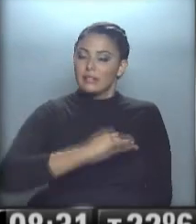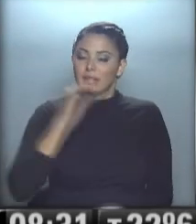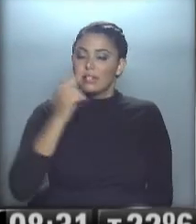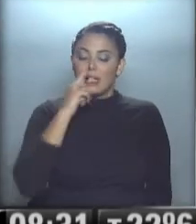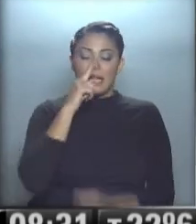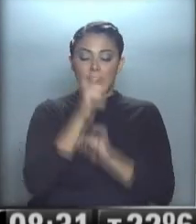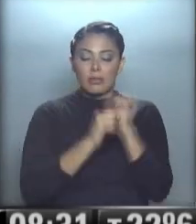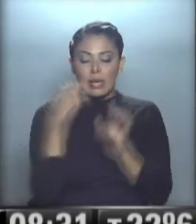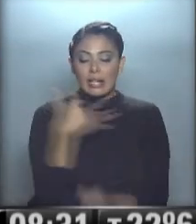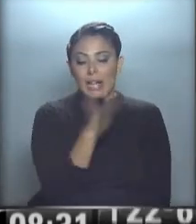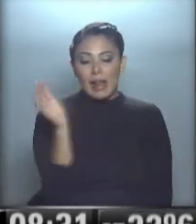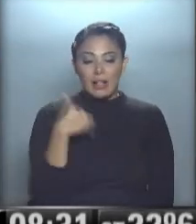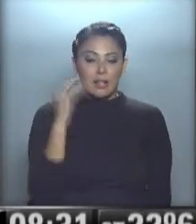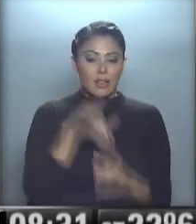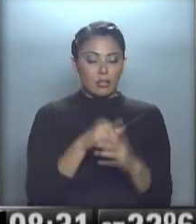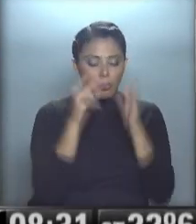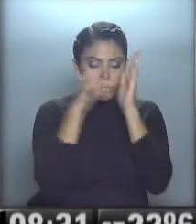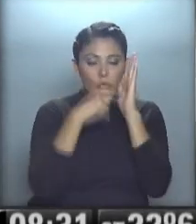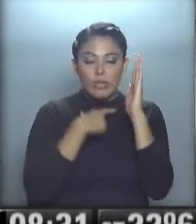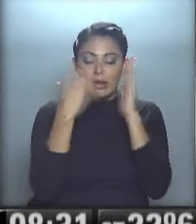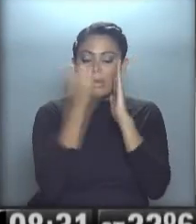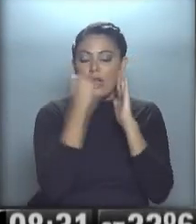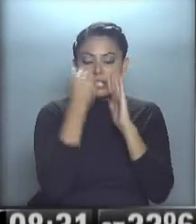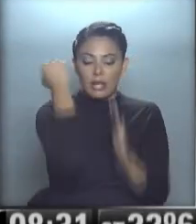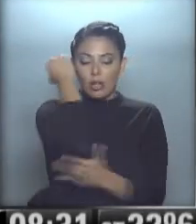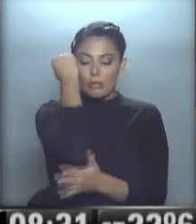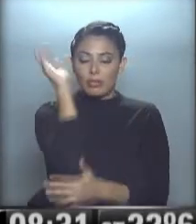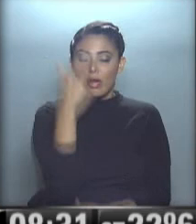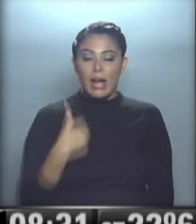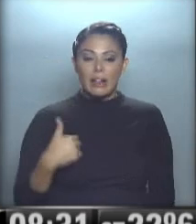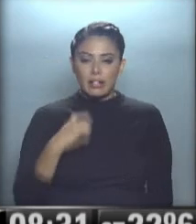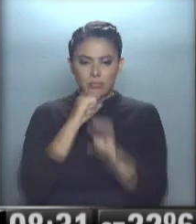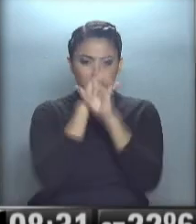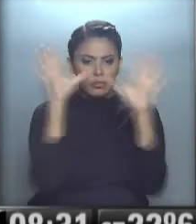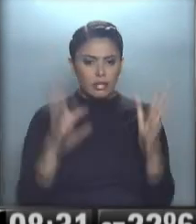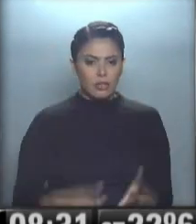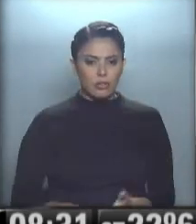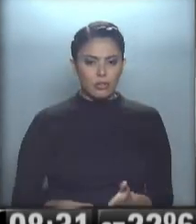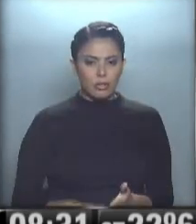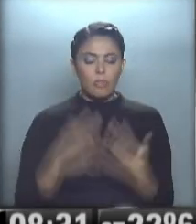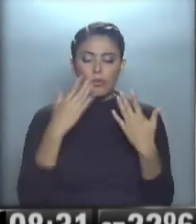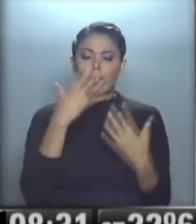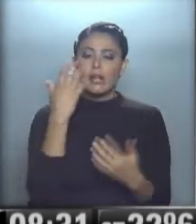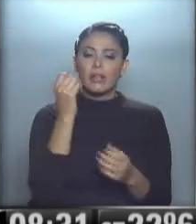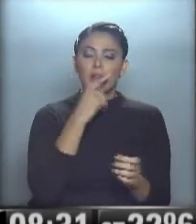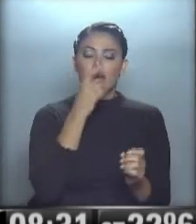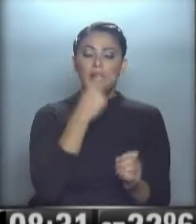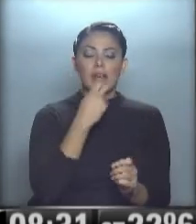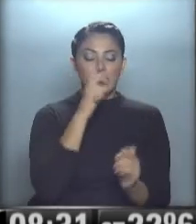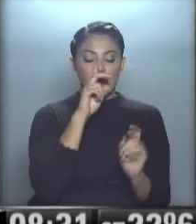industrialización acelerada. Los objetivos de la política económica en la Argentina son muy claros: lograr autoabastecimiento